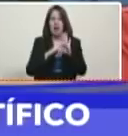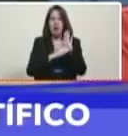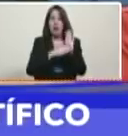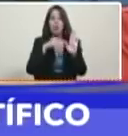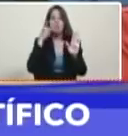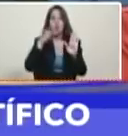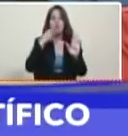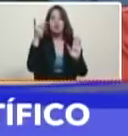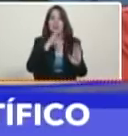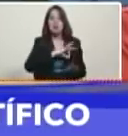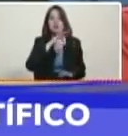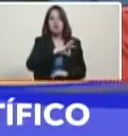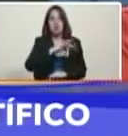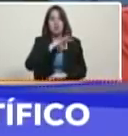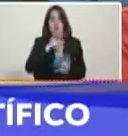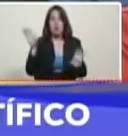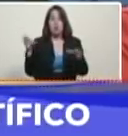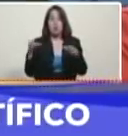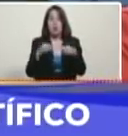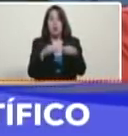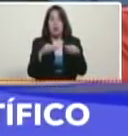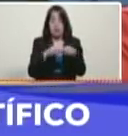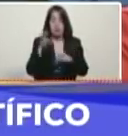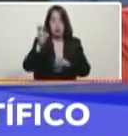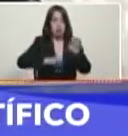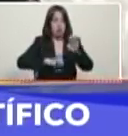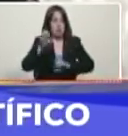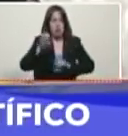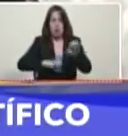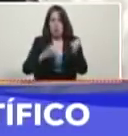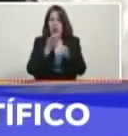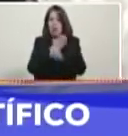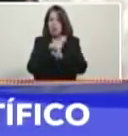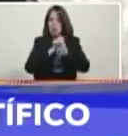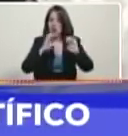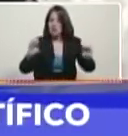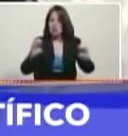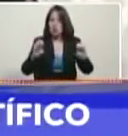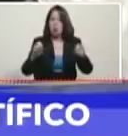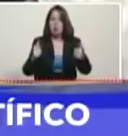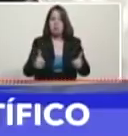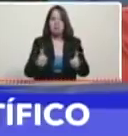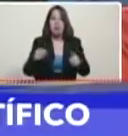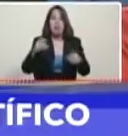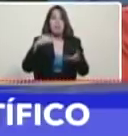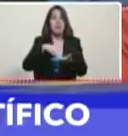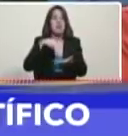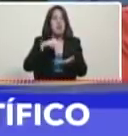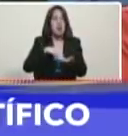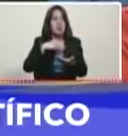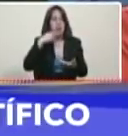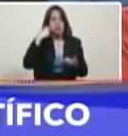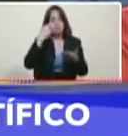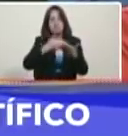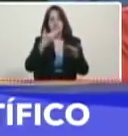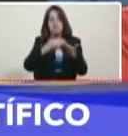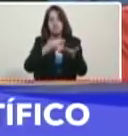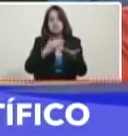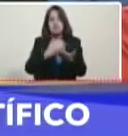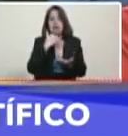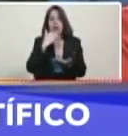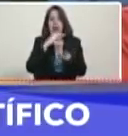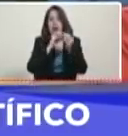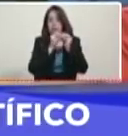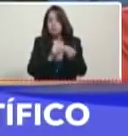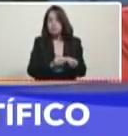políticas sociales. Aquí hay un equipo dedicado a evaluar la calidad educativa en el estado Miranda y a dar recomendaciones y hay un equipo dedicado